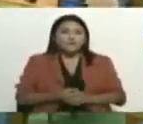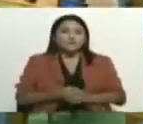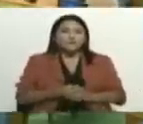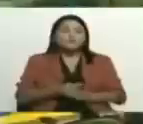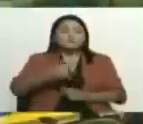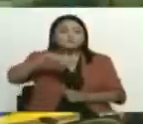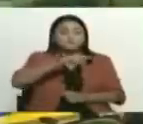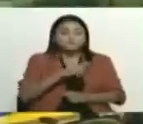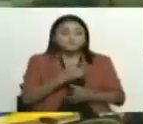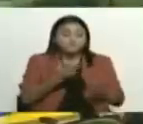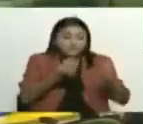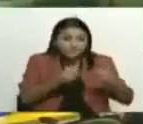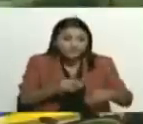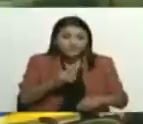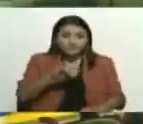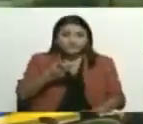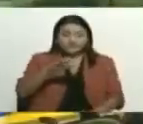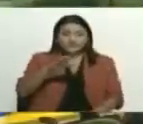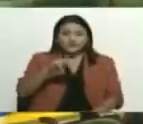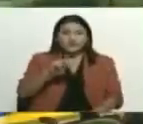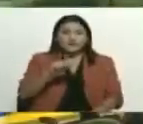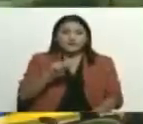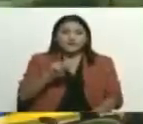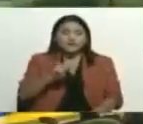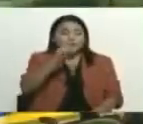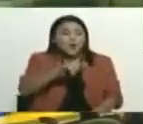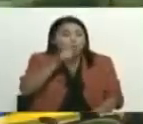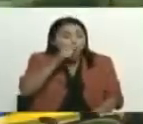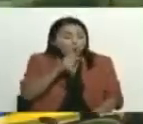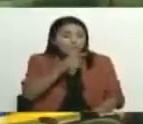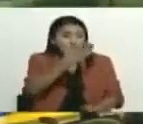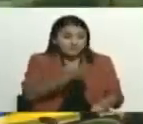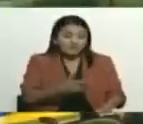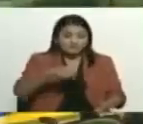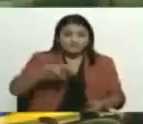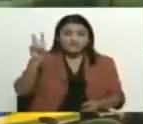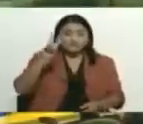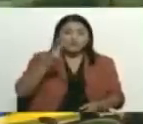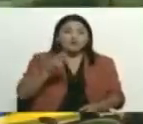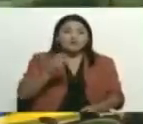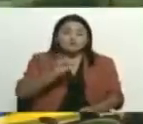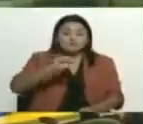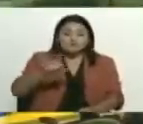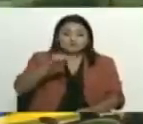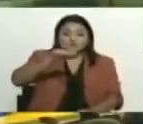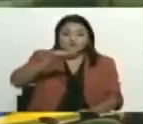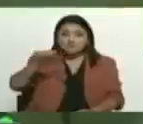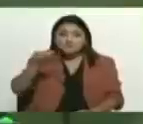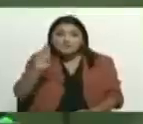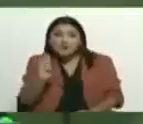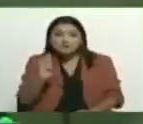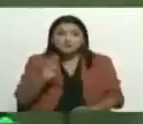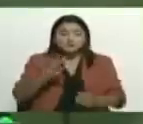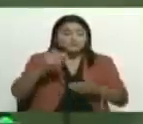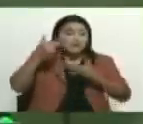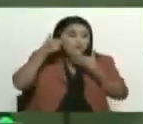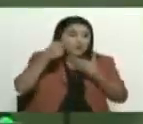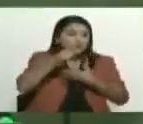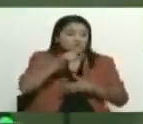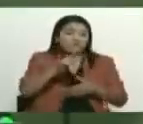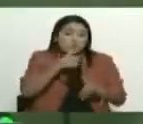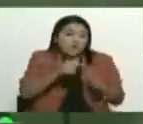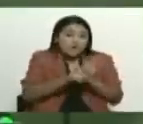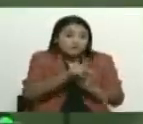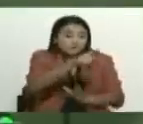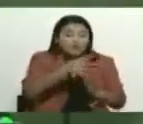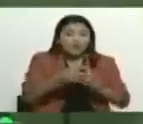Convención de Viena, como es el caso de nuestro diplomático Alex Saab, secuestrado ilegalmente por el gobierno de los Estados Unidos